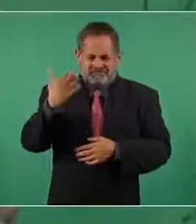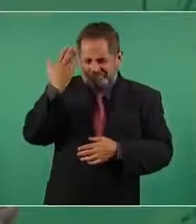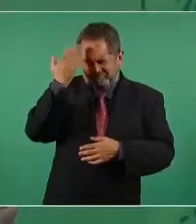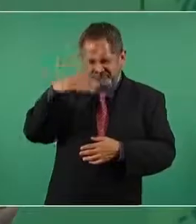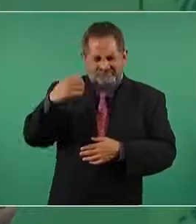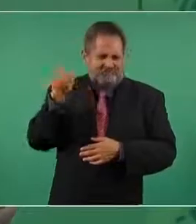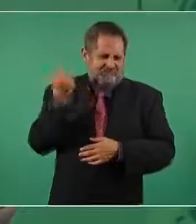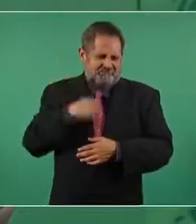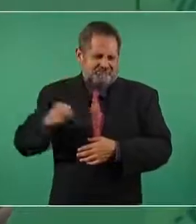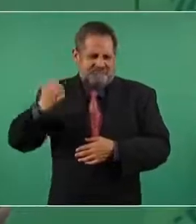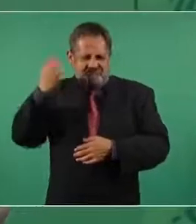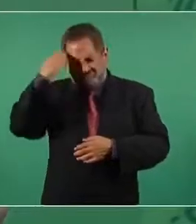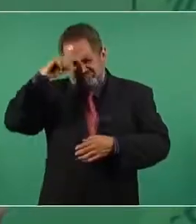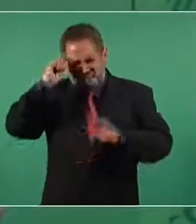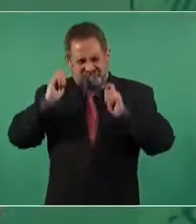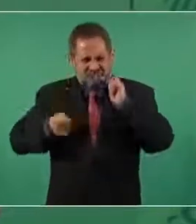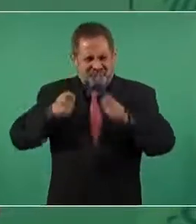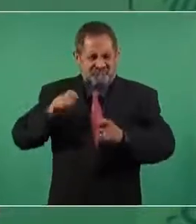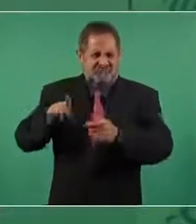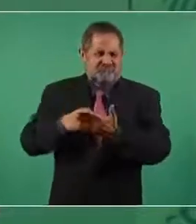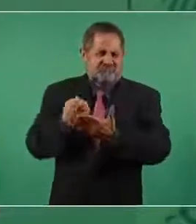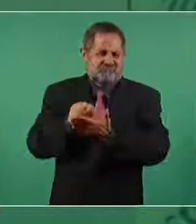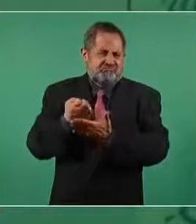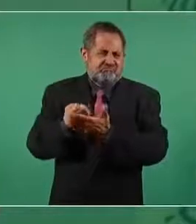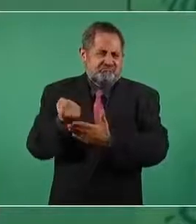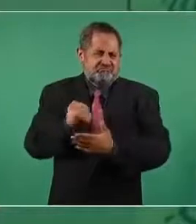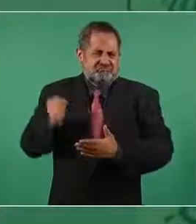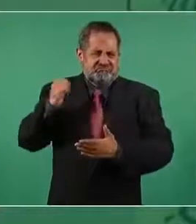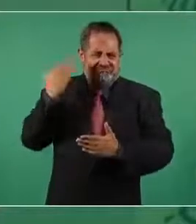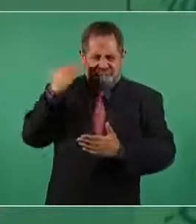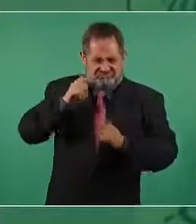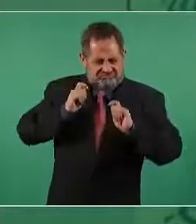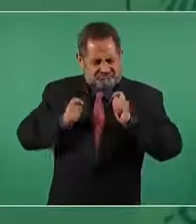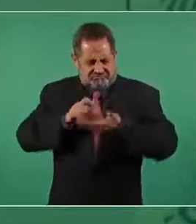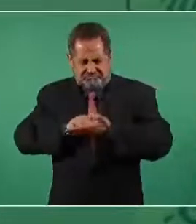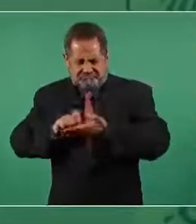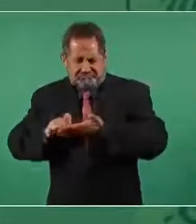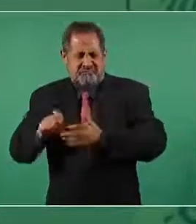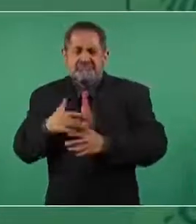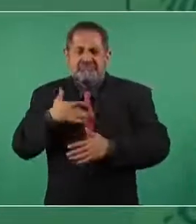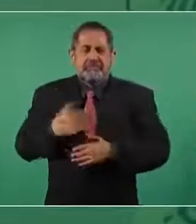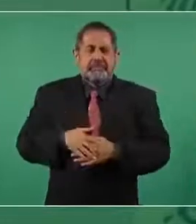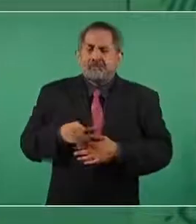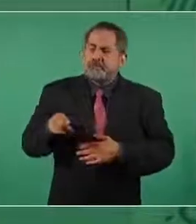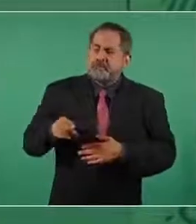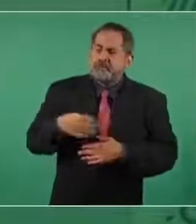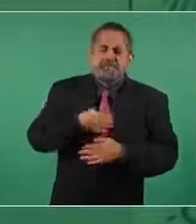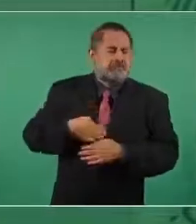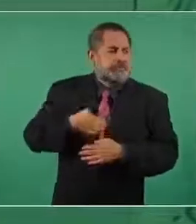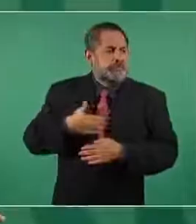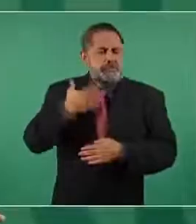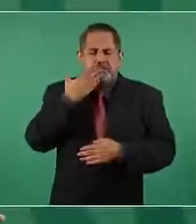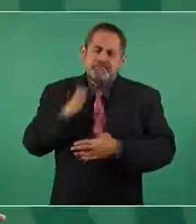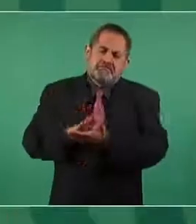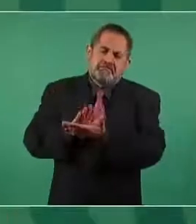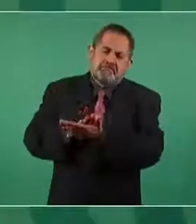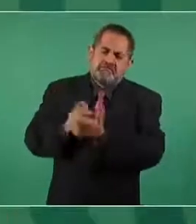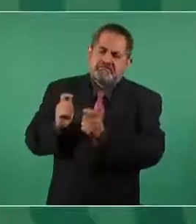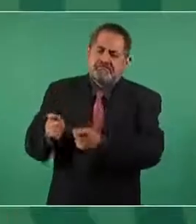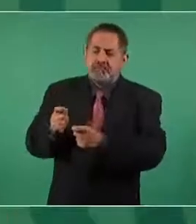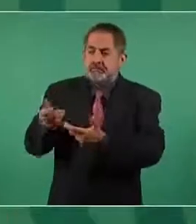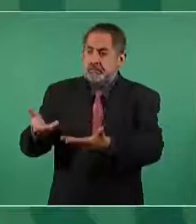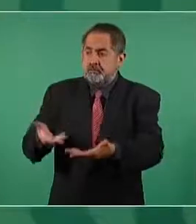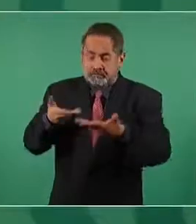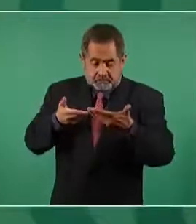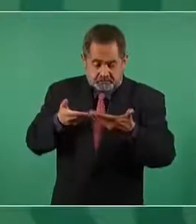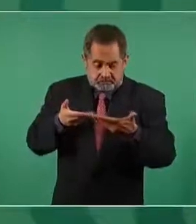experto, es un buen economista y estoy contento, satisfecho con la propuesta que